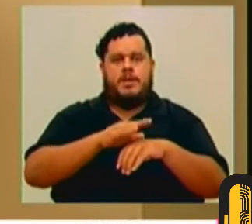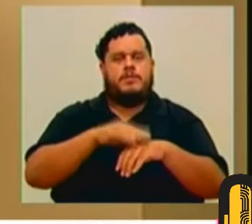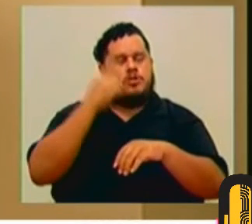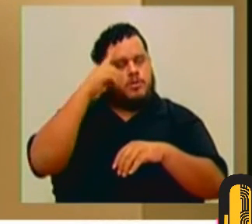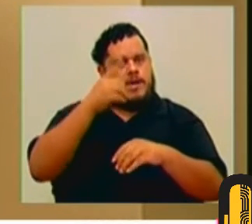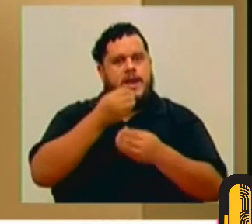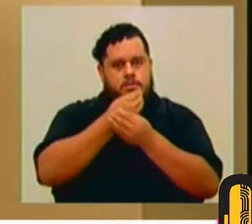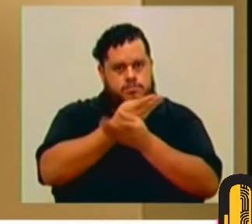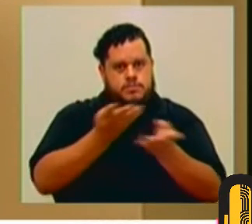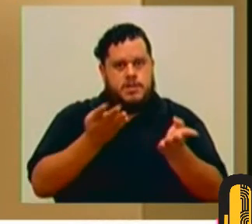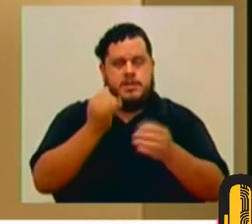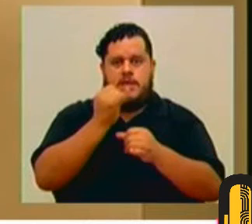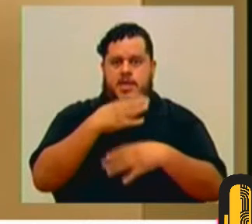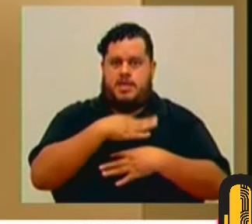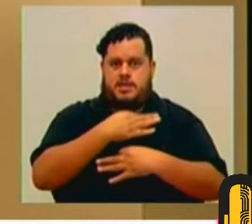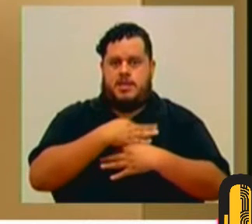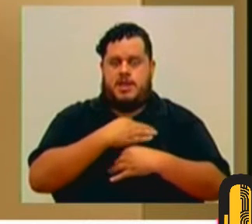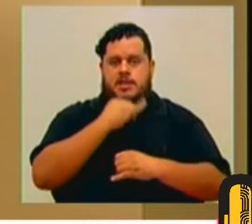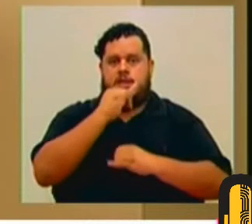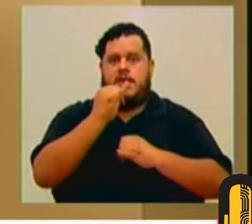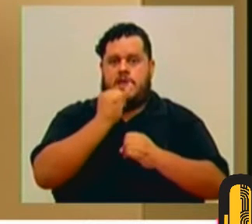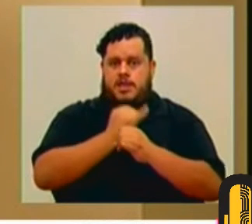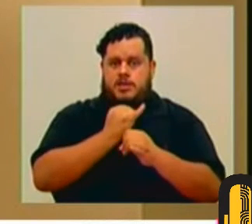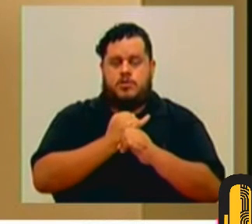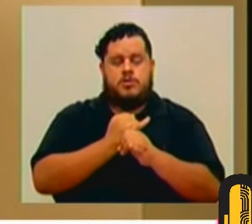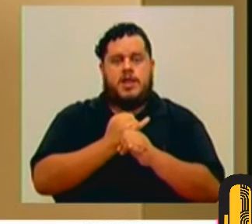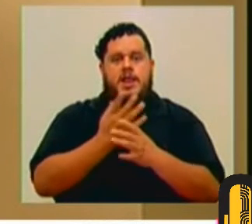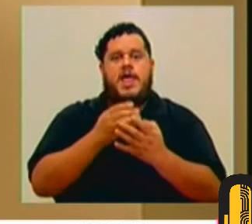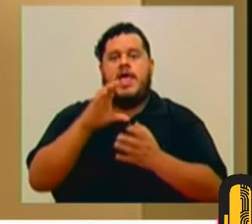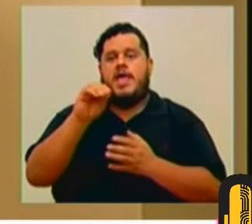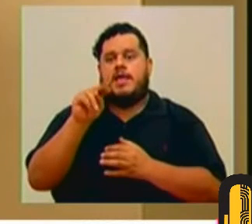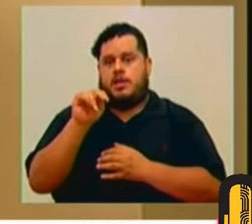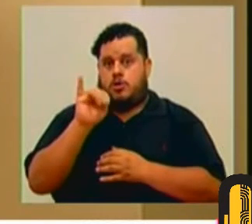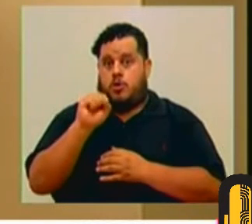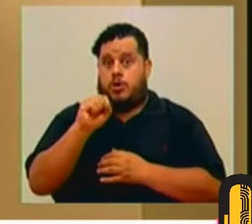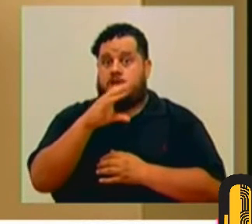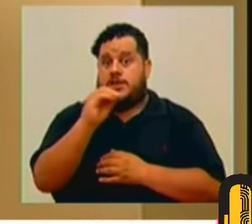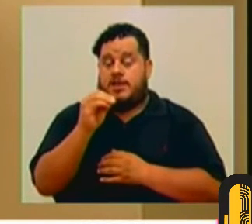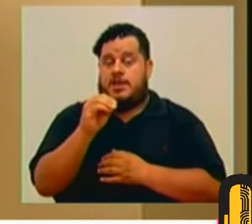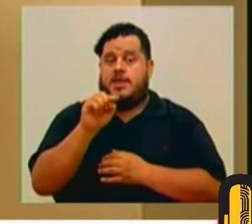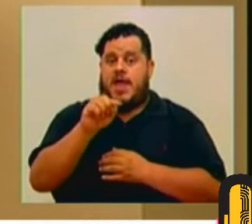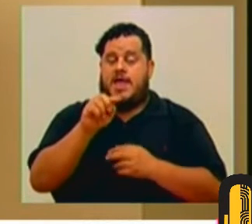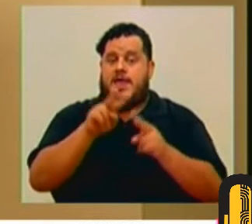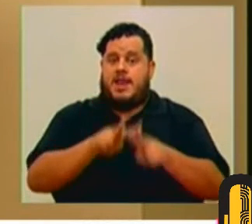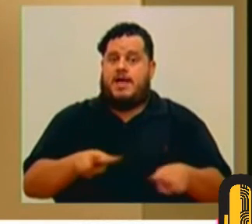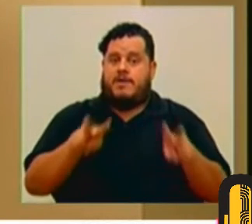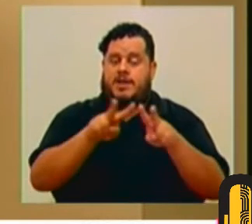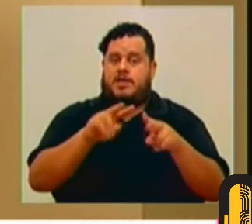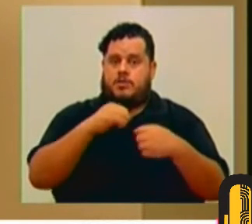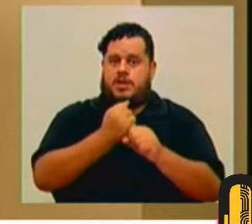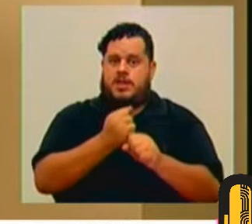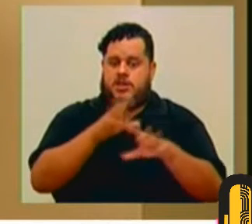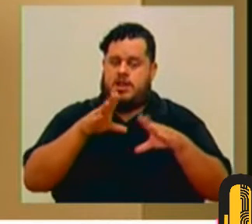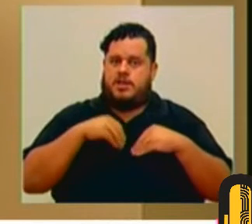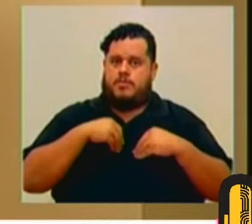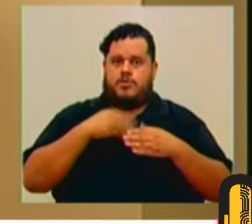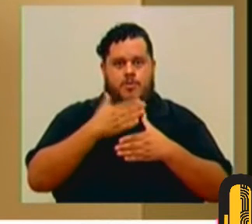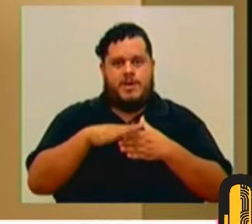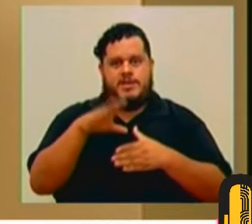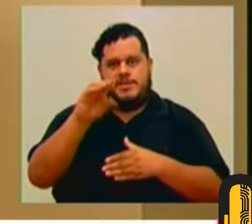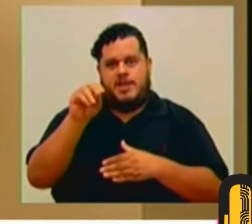interés institucional para su inscripción respectiva en el CONIS, y de ahí la validación que se hizo y la aceptación por parte del